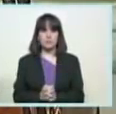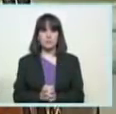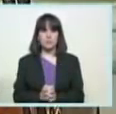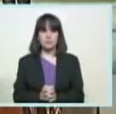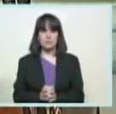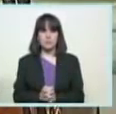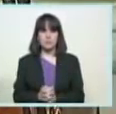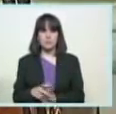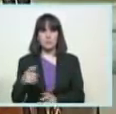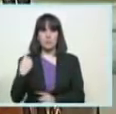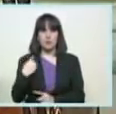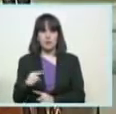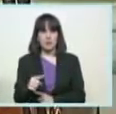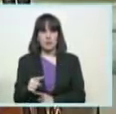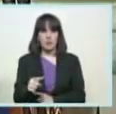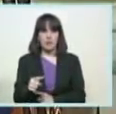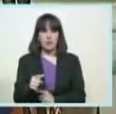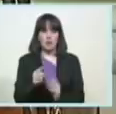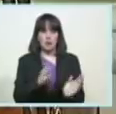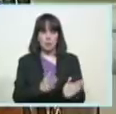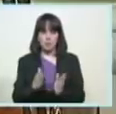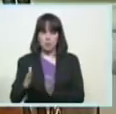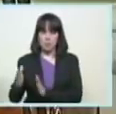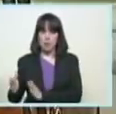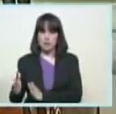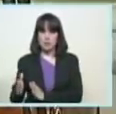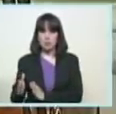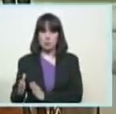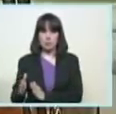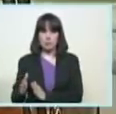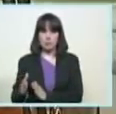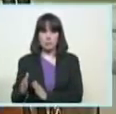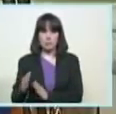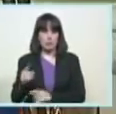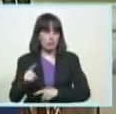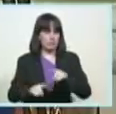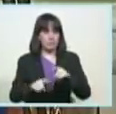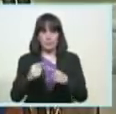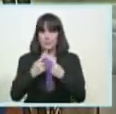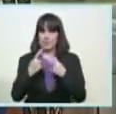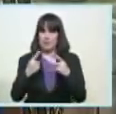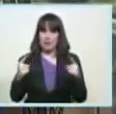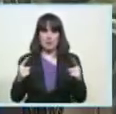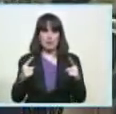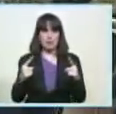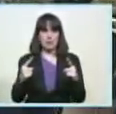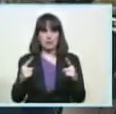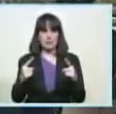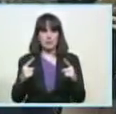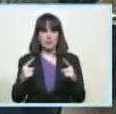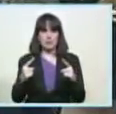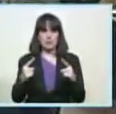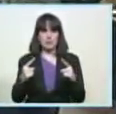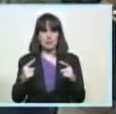tiene escenarios de espacios expresiones totalmente distintas lo sé